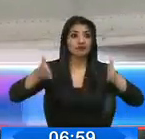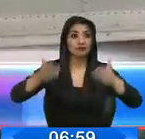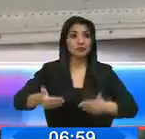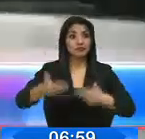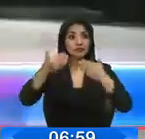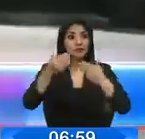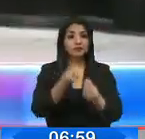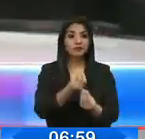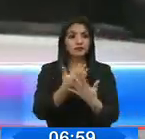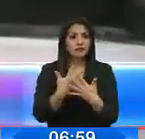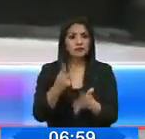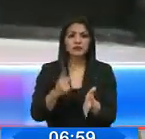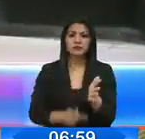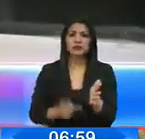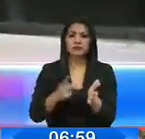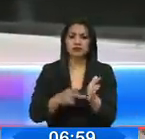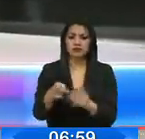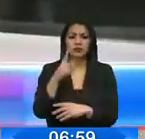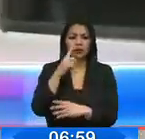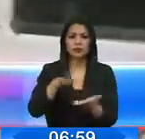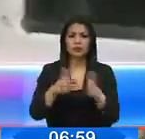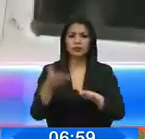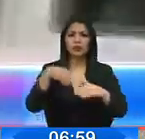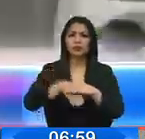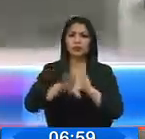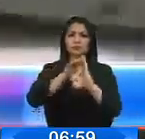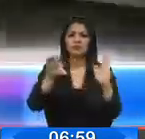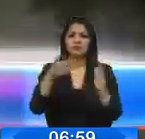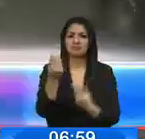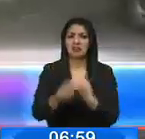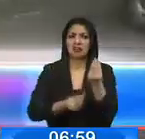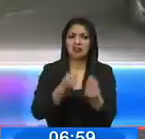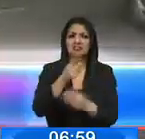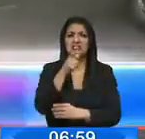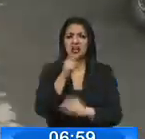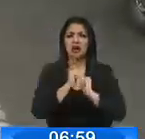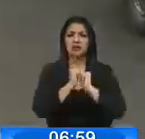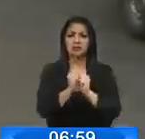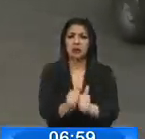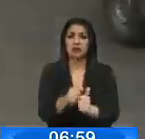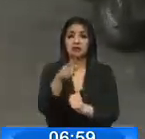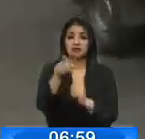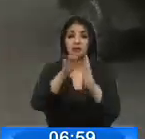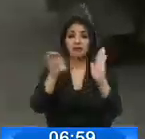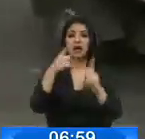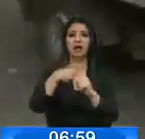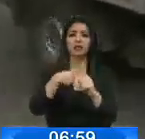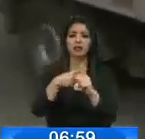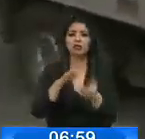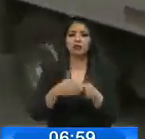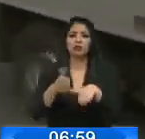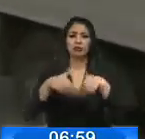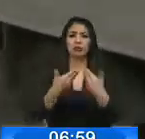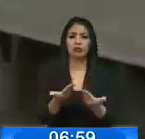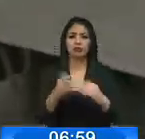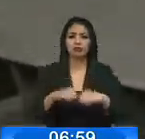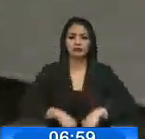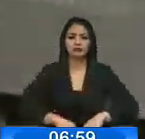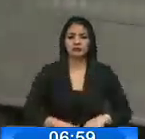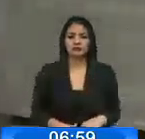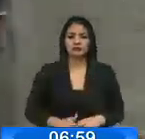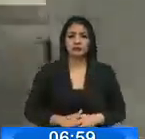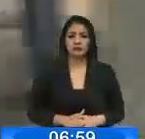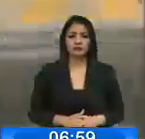sucedió, con quién estaba el difunto en el departamento que arrendaba, para saber por qué lo asesinaron. En Quito